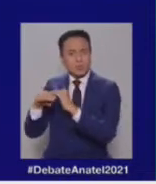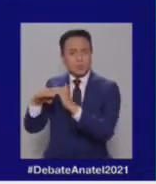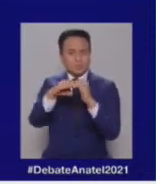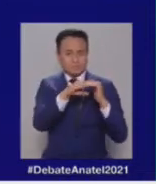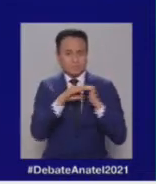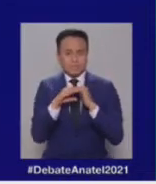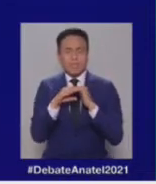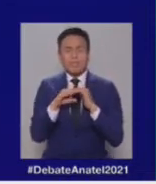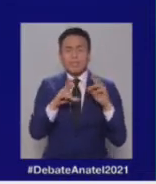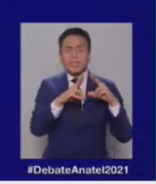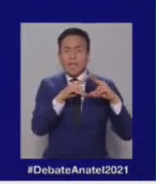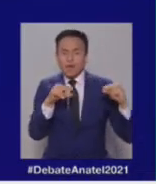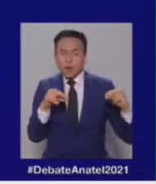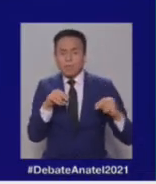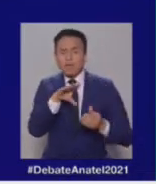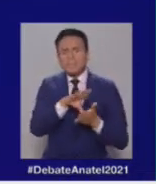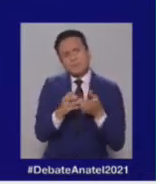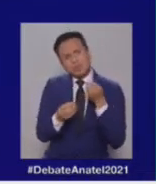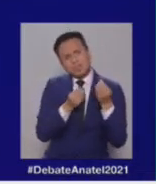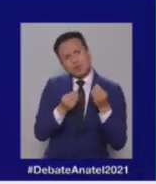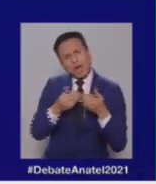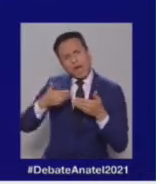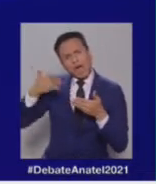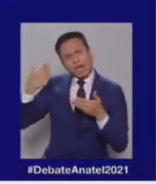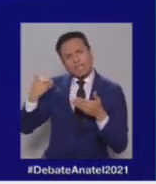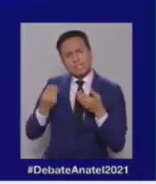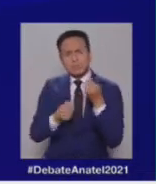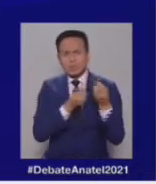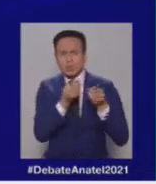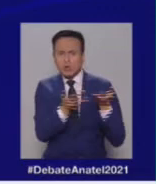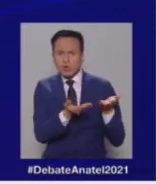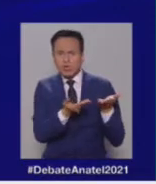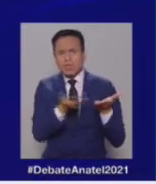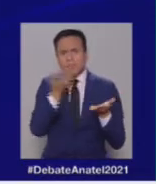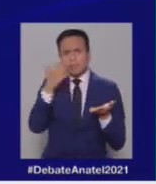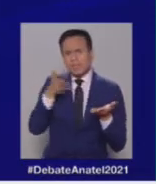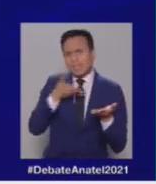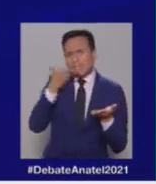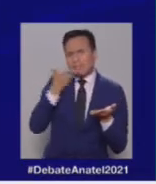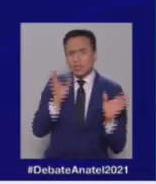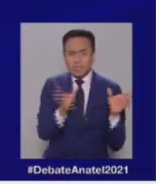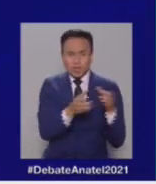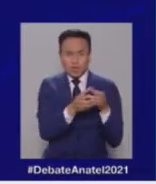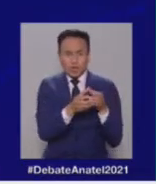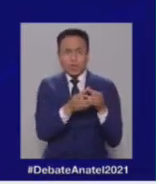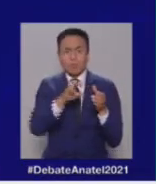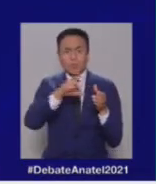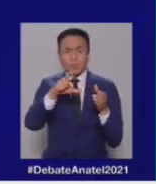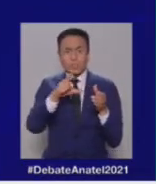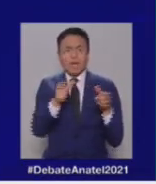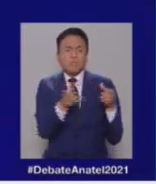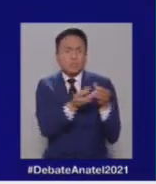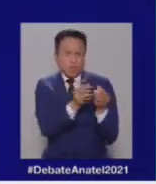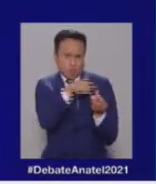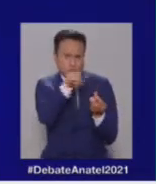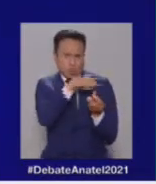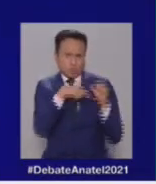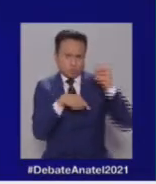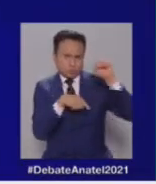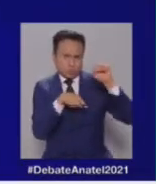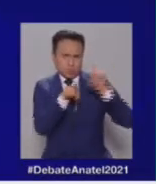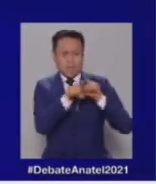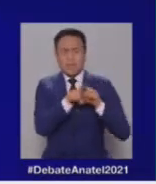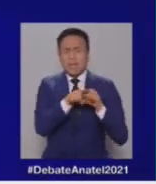sea un ciudadano activo, valide el proceso y vote. Aunque sea blanco, aunque sea nulo, pero